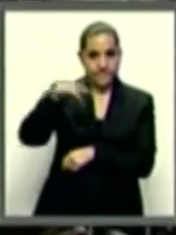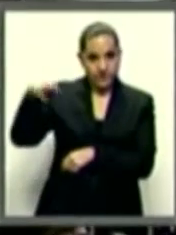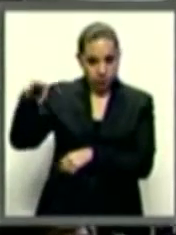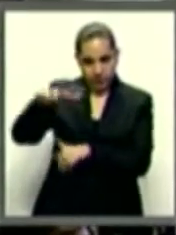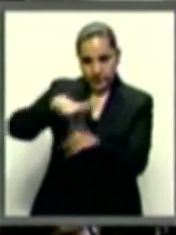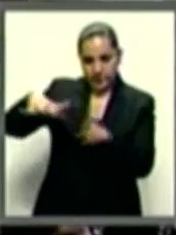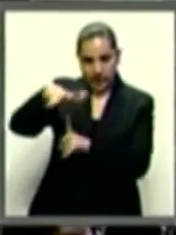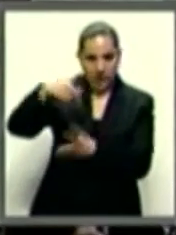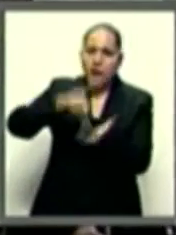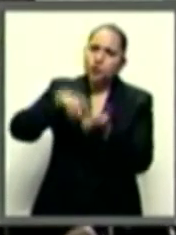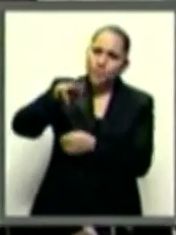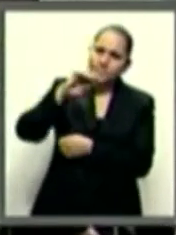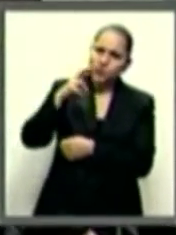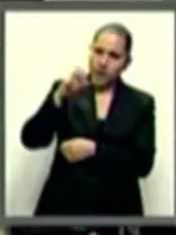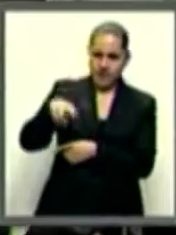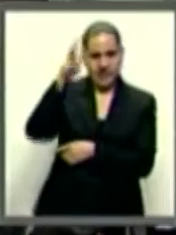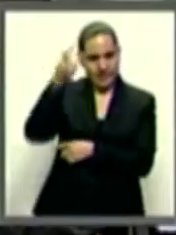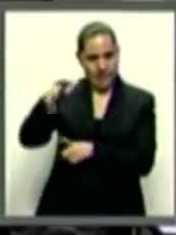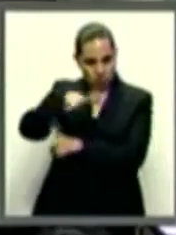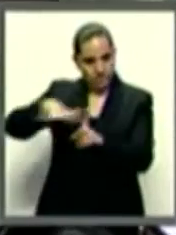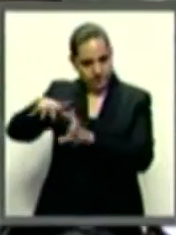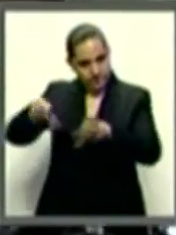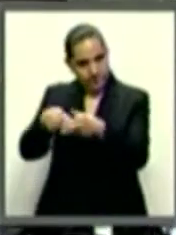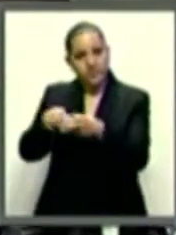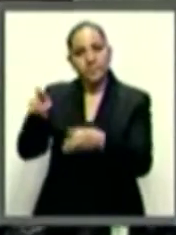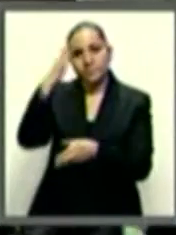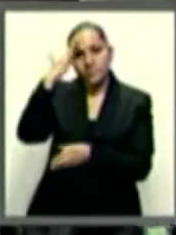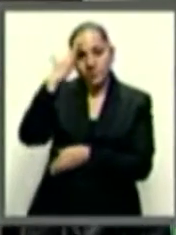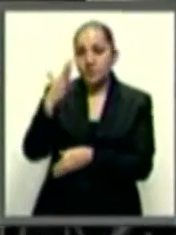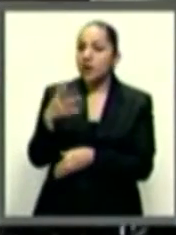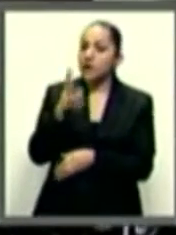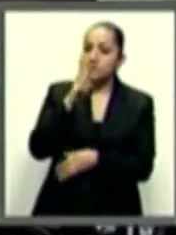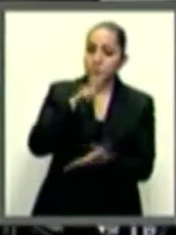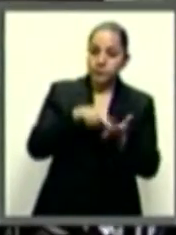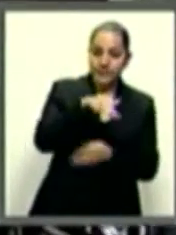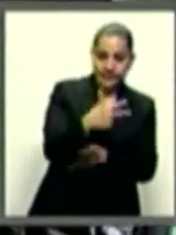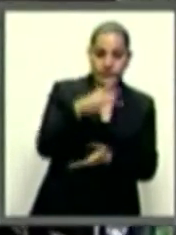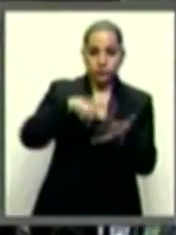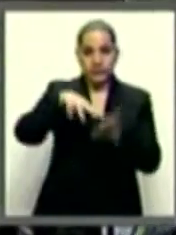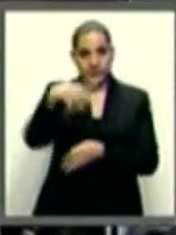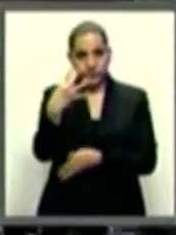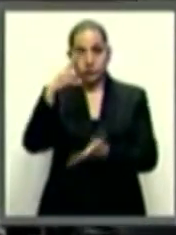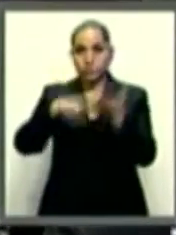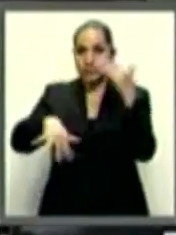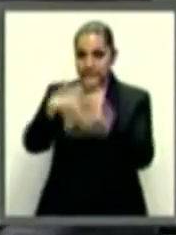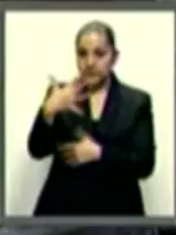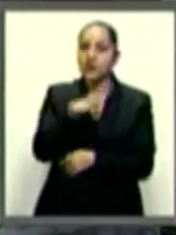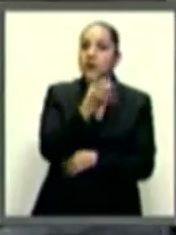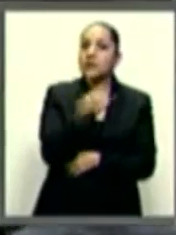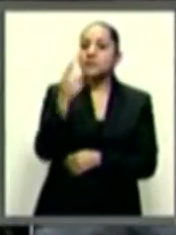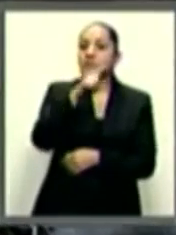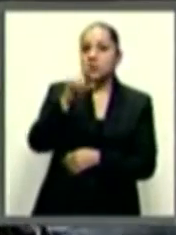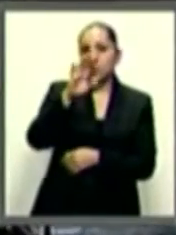distrito, tenemos registrado en estos 3 años, 2013, 2014 y 2015,